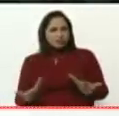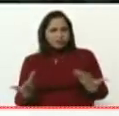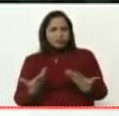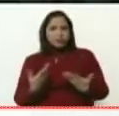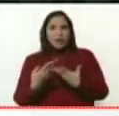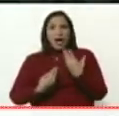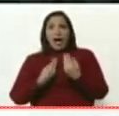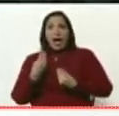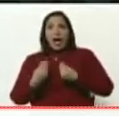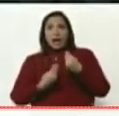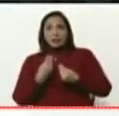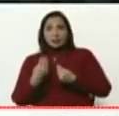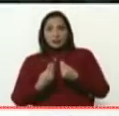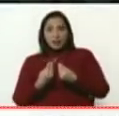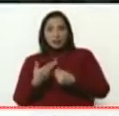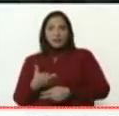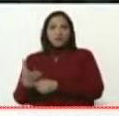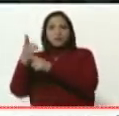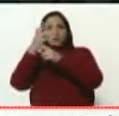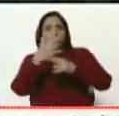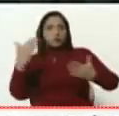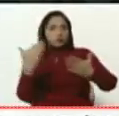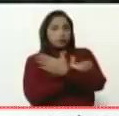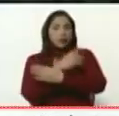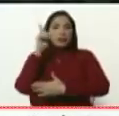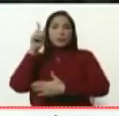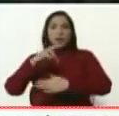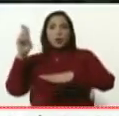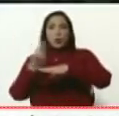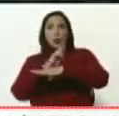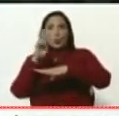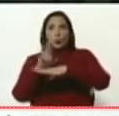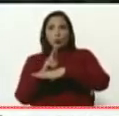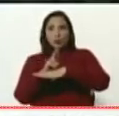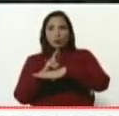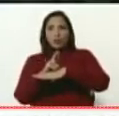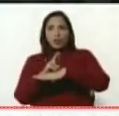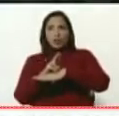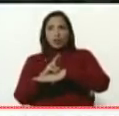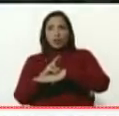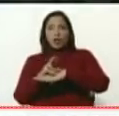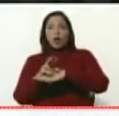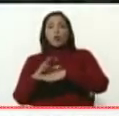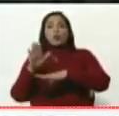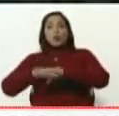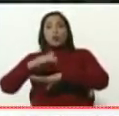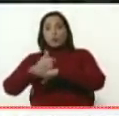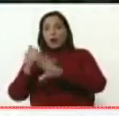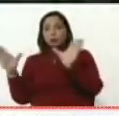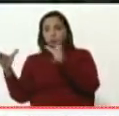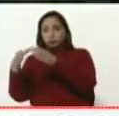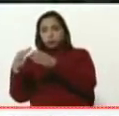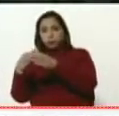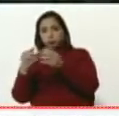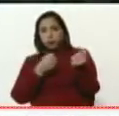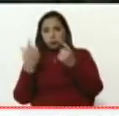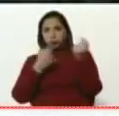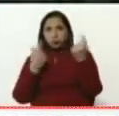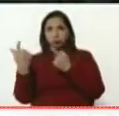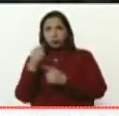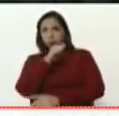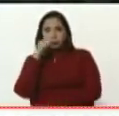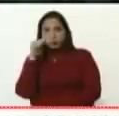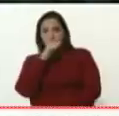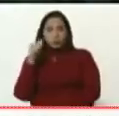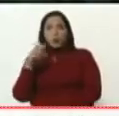hacerse con unos fusiles de asalto, también para ser utilizados esos fusiles por parte de las mafias de oro y generar situaciones de violencia en